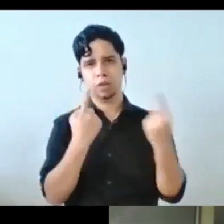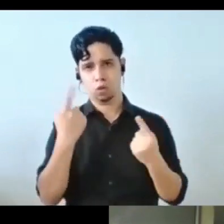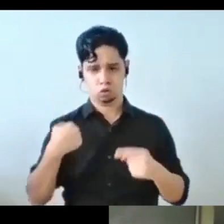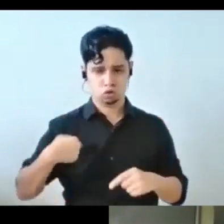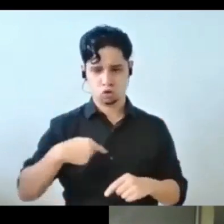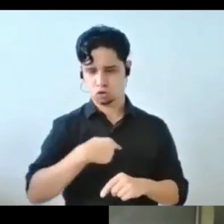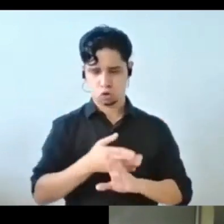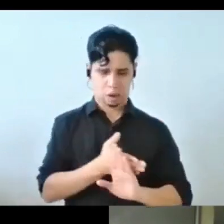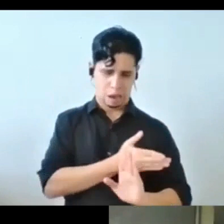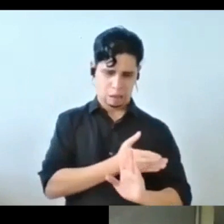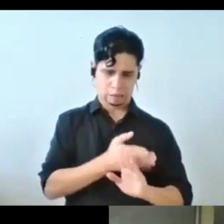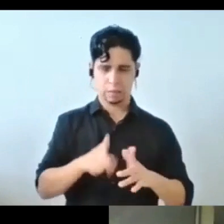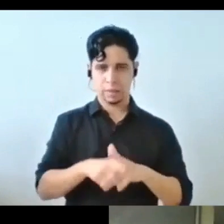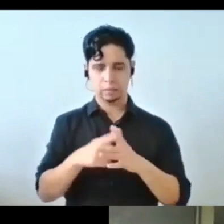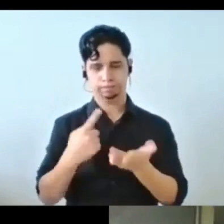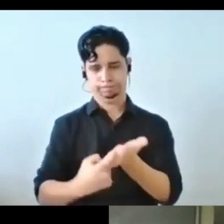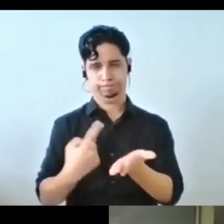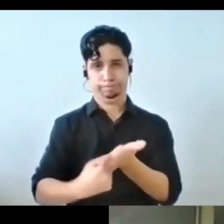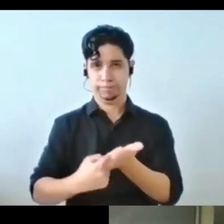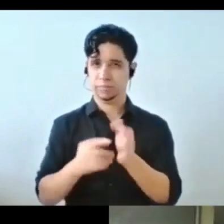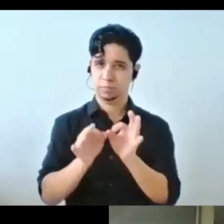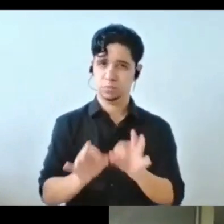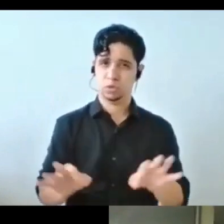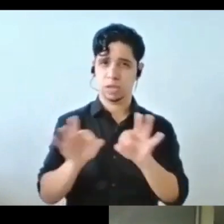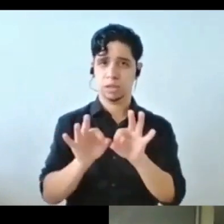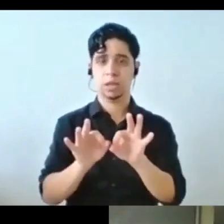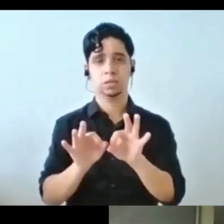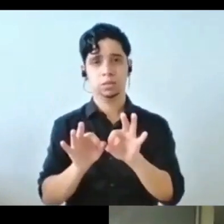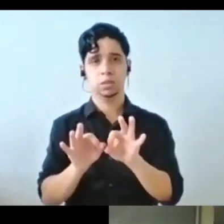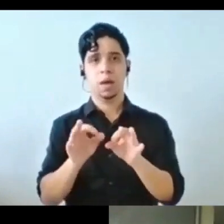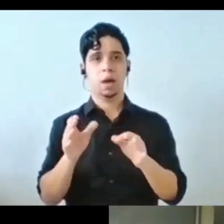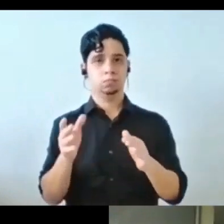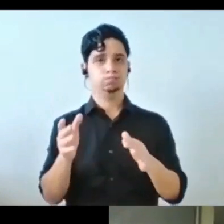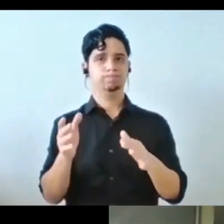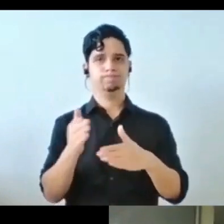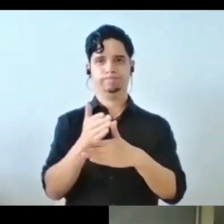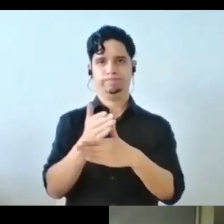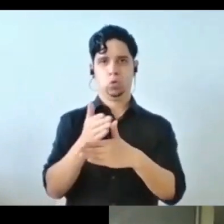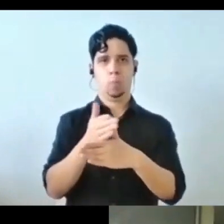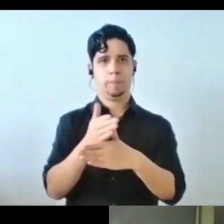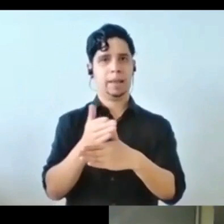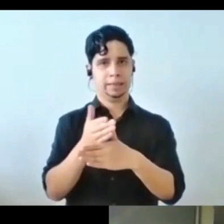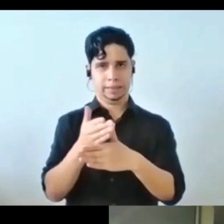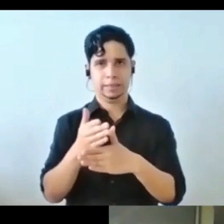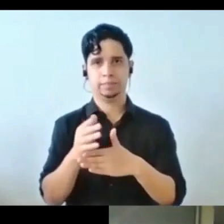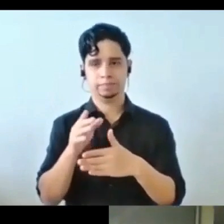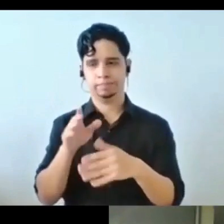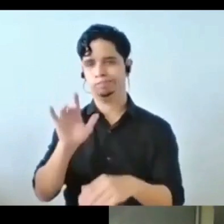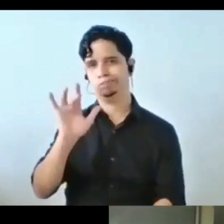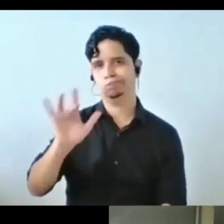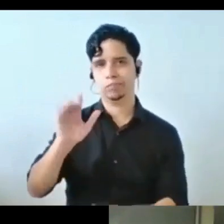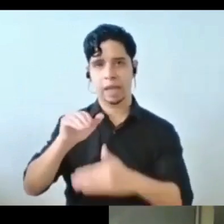hablando antes de comenzar el programa de compartir el link, ¿verdad? El enlace hacia